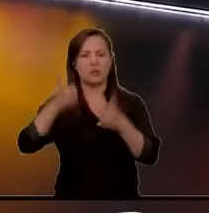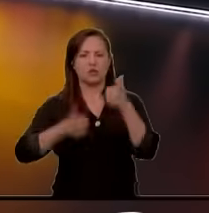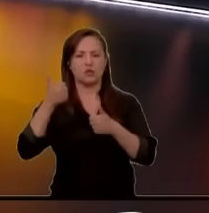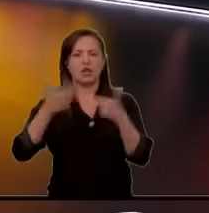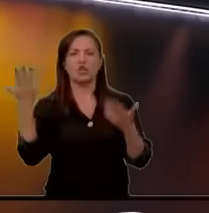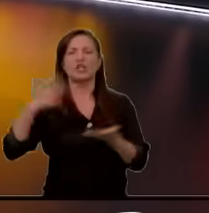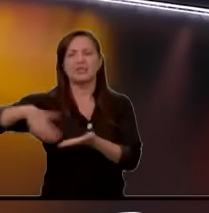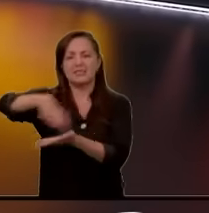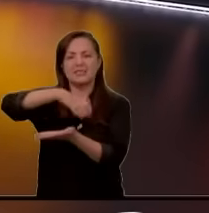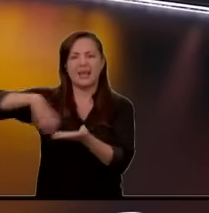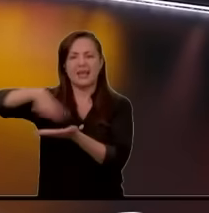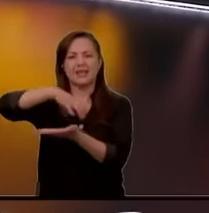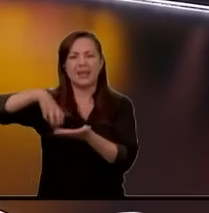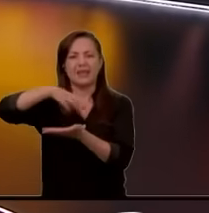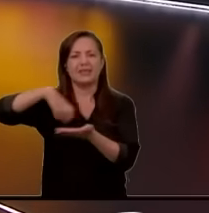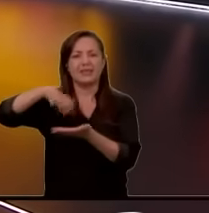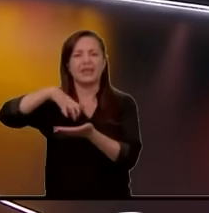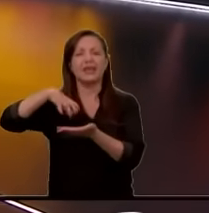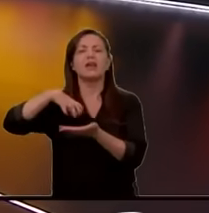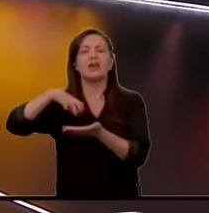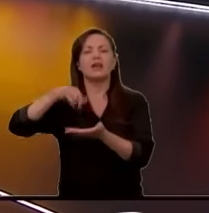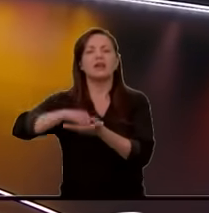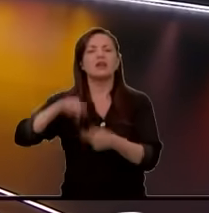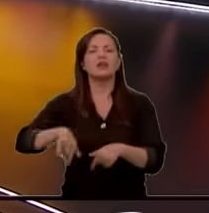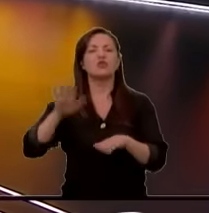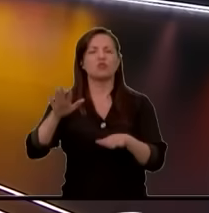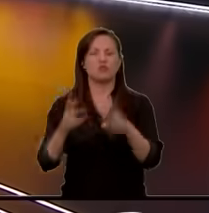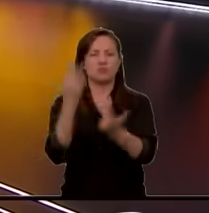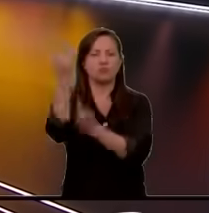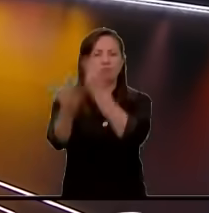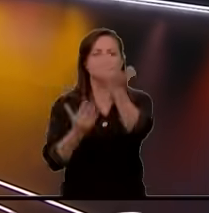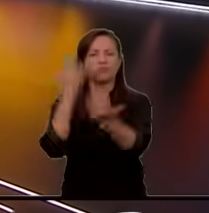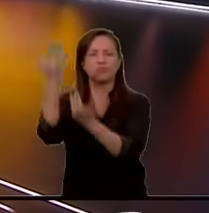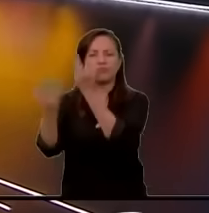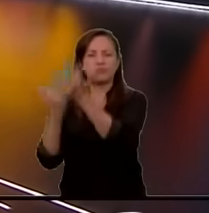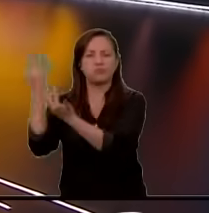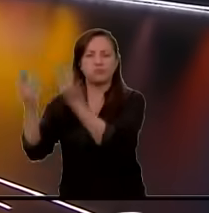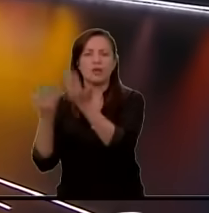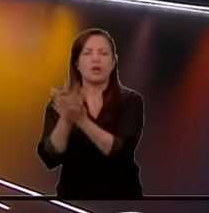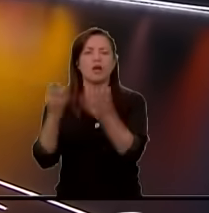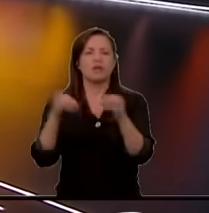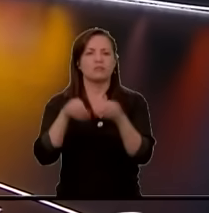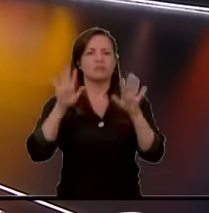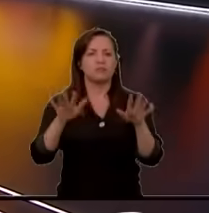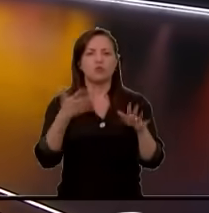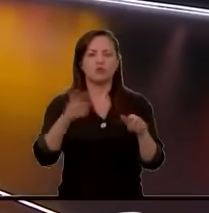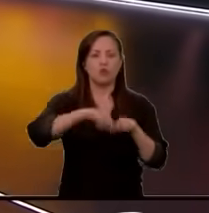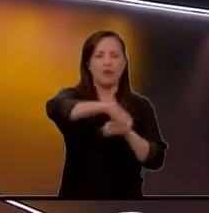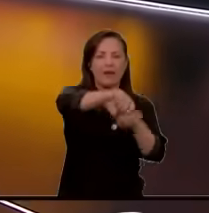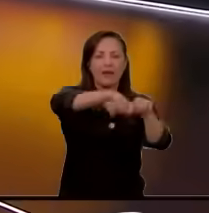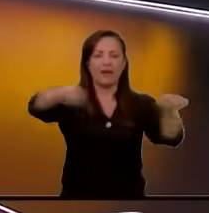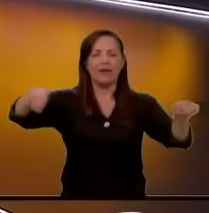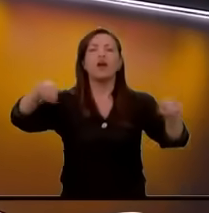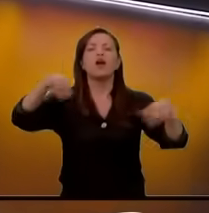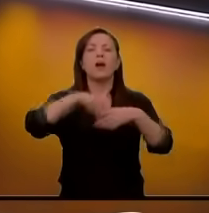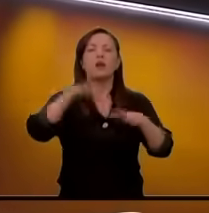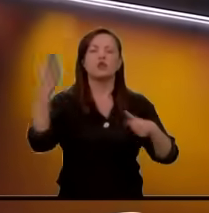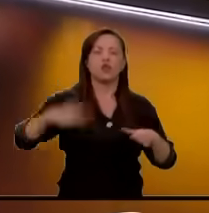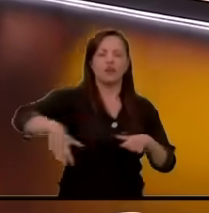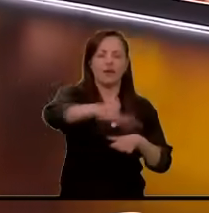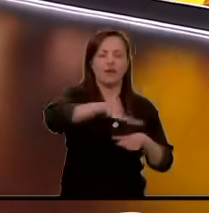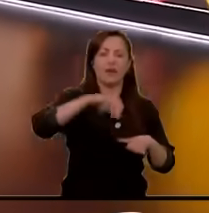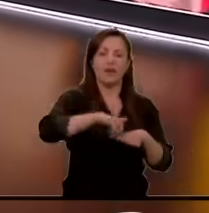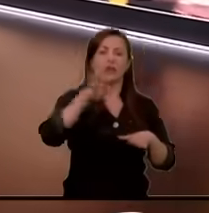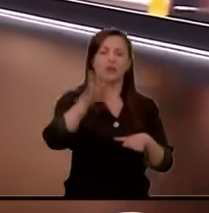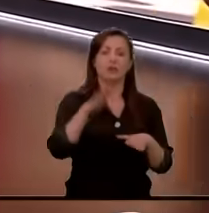un incendio que se presenta desde hace más de 24 horas consumió varias hectáreas entre Florida Blanca y Piedecuesta.